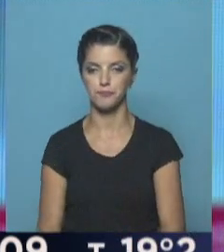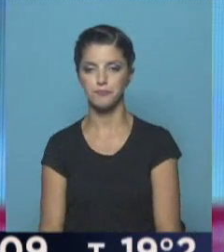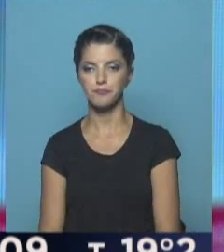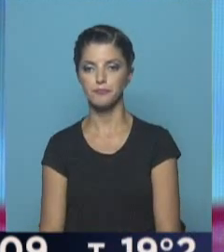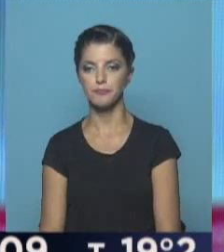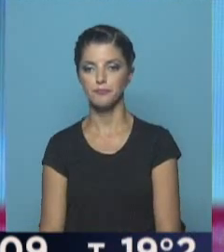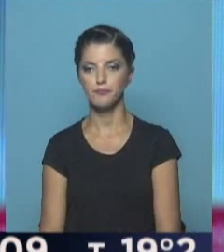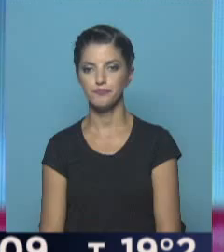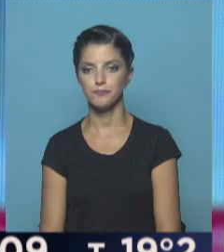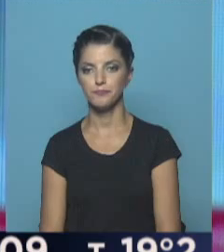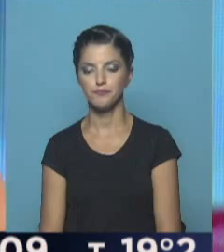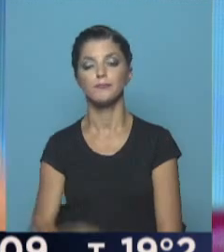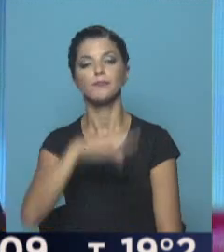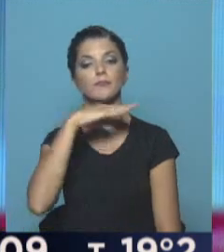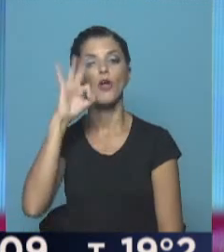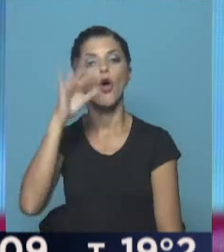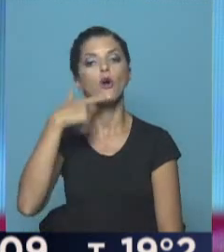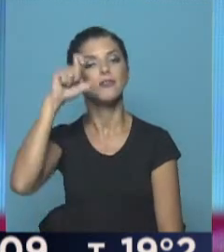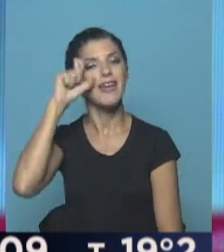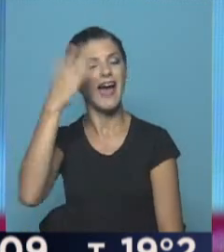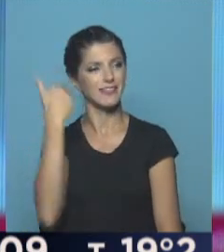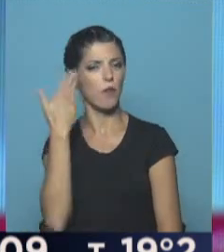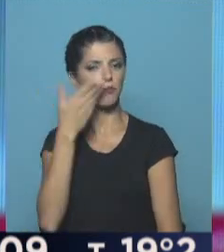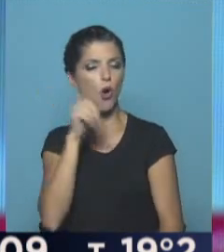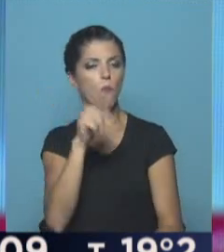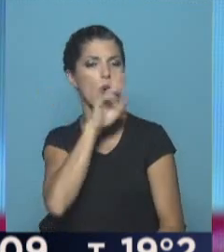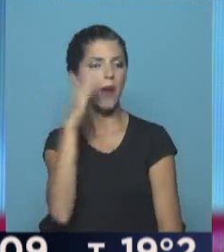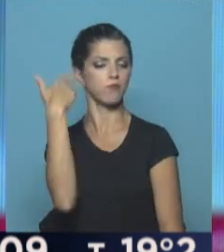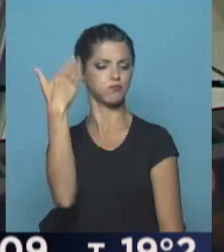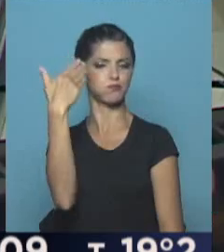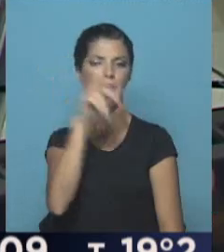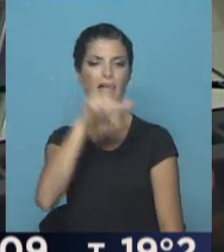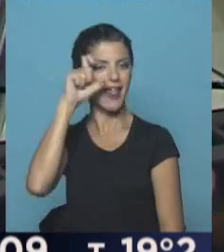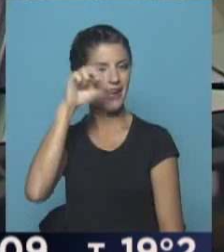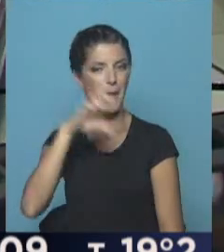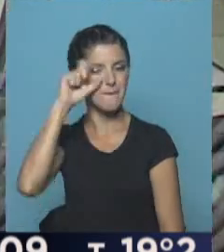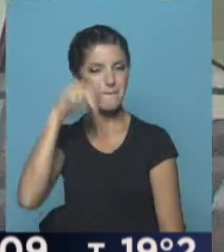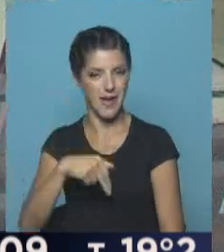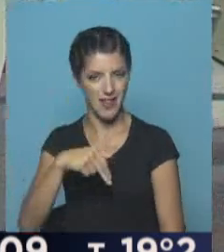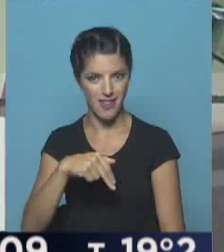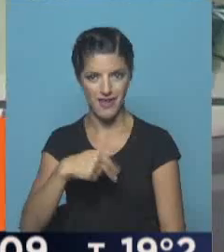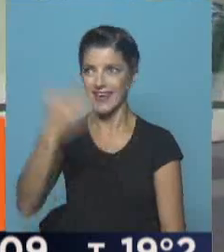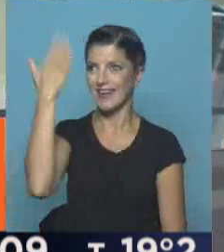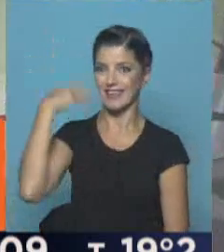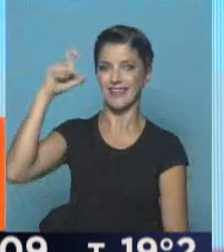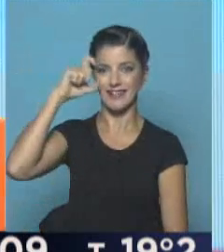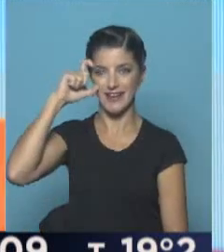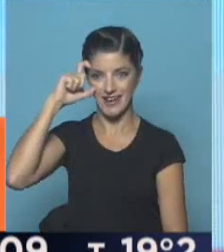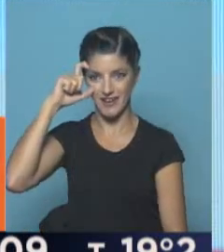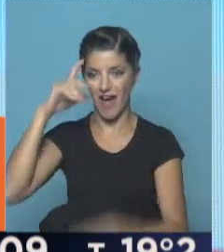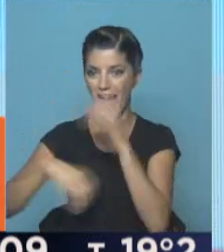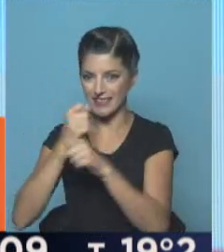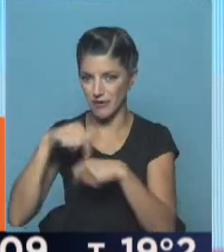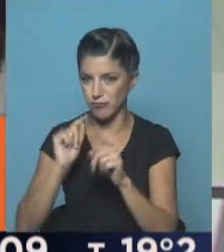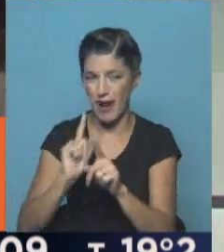Escuchábamos, José, el discurso de Marine Le Pen con reverberancias de un discurso que escuchamos en estos desde enero, Trumpista, que lo venimos diríamos, escuchando Trumpista.